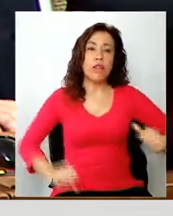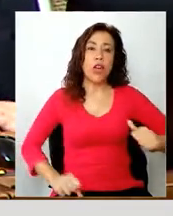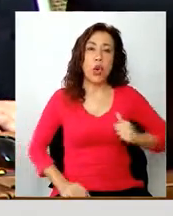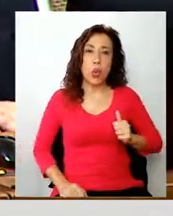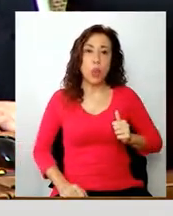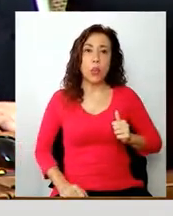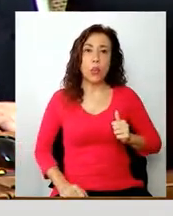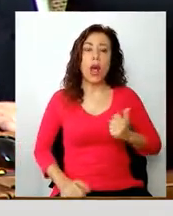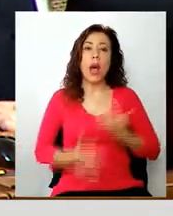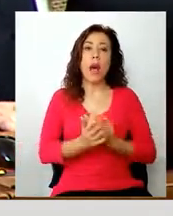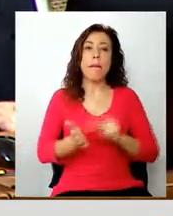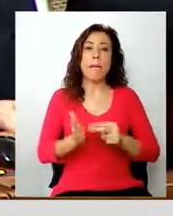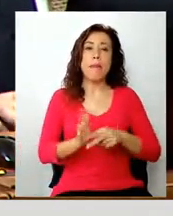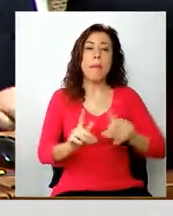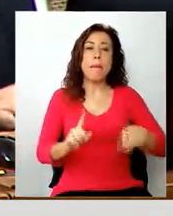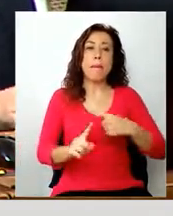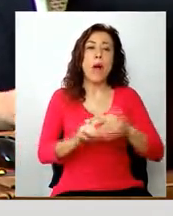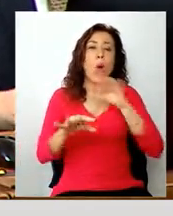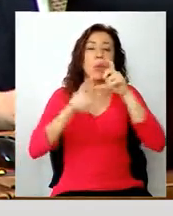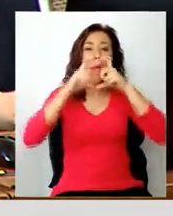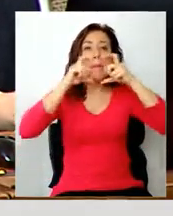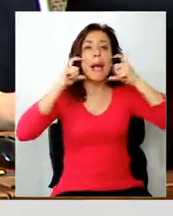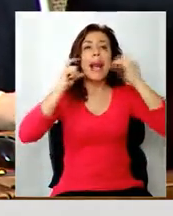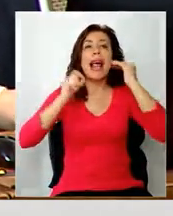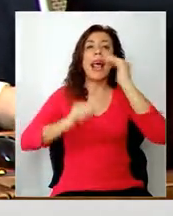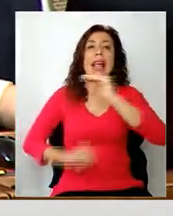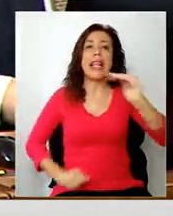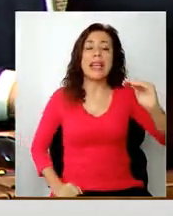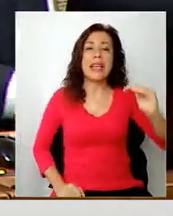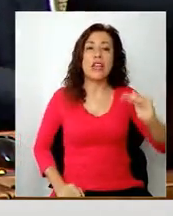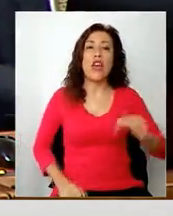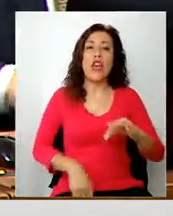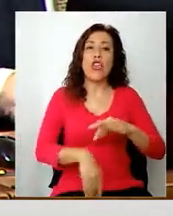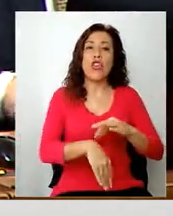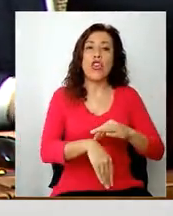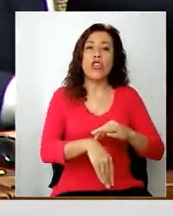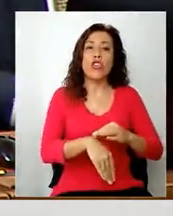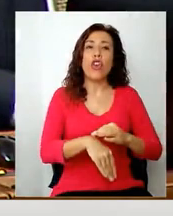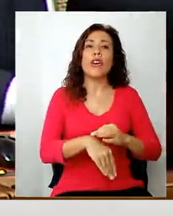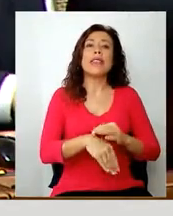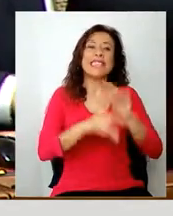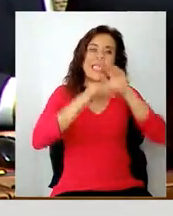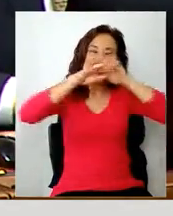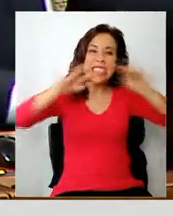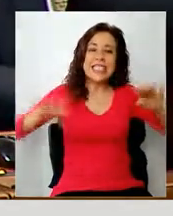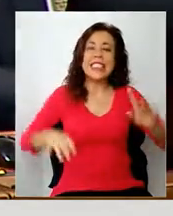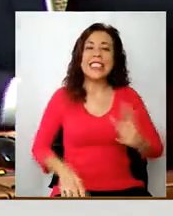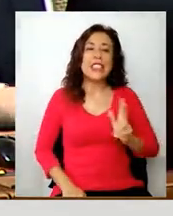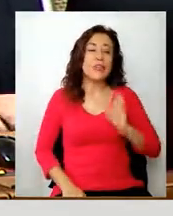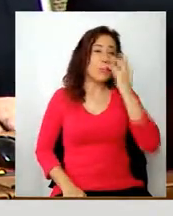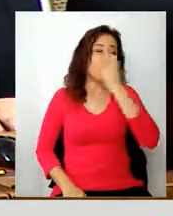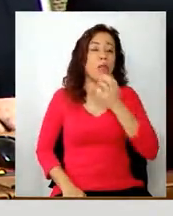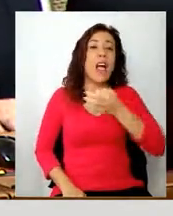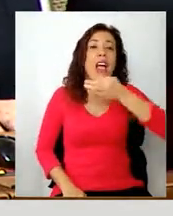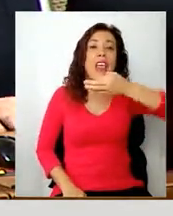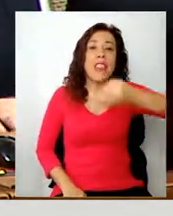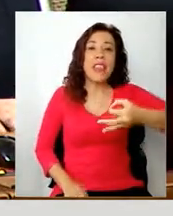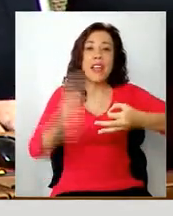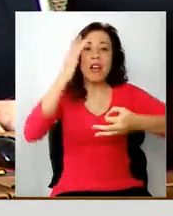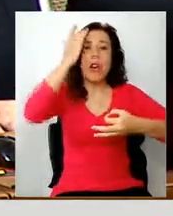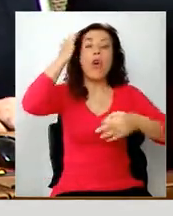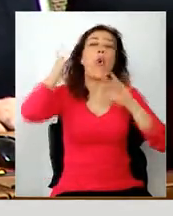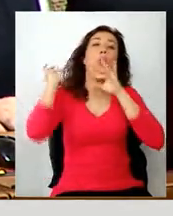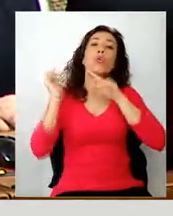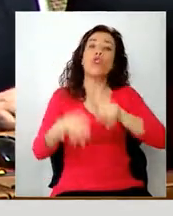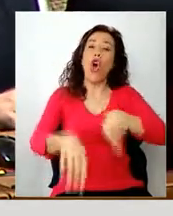problemas adicionales con el uso de mascarilla en niños el doctor y epidemiólogo el ha señalado incluso que el uso prolongado de